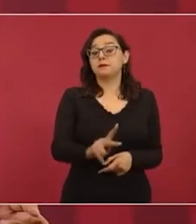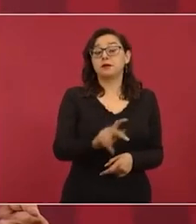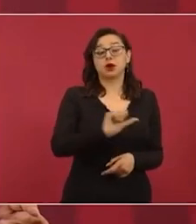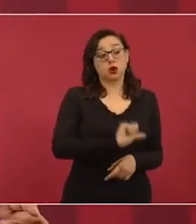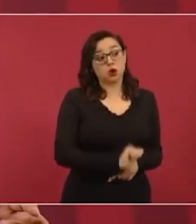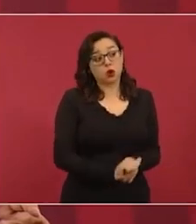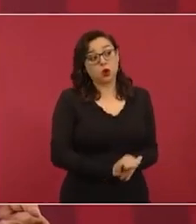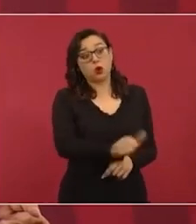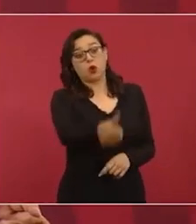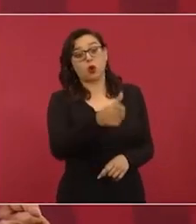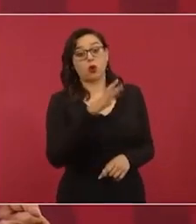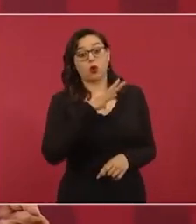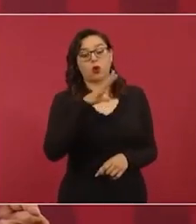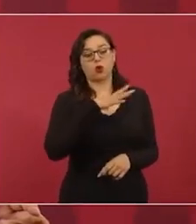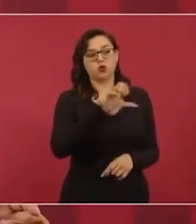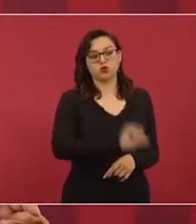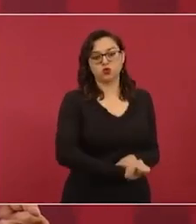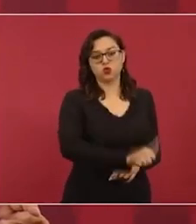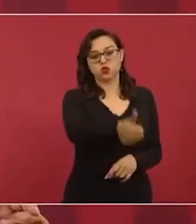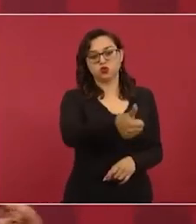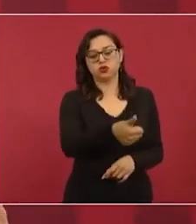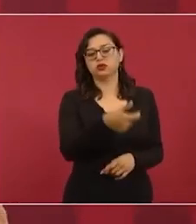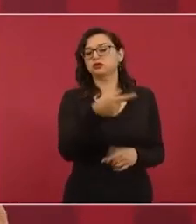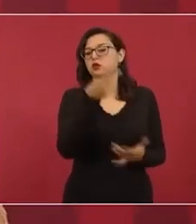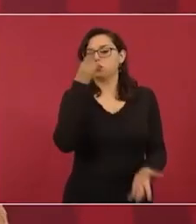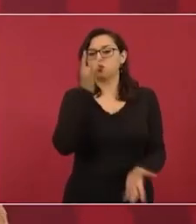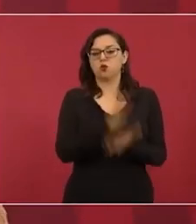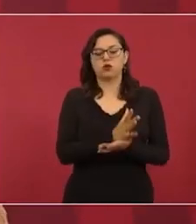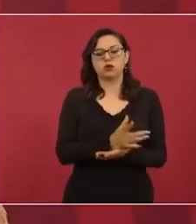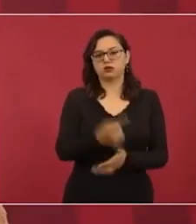que son dominadas por el lucro.